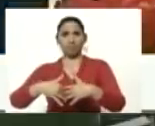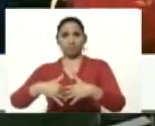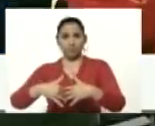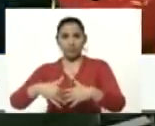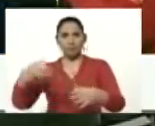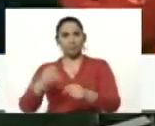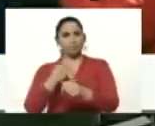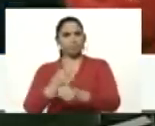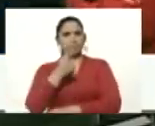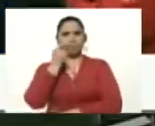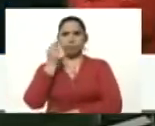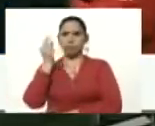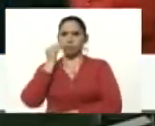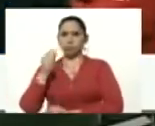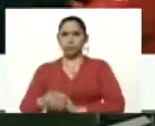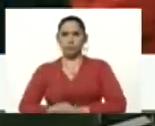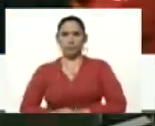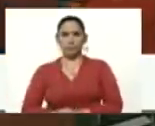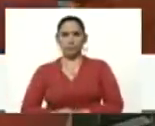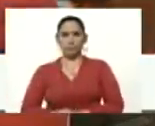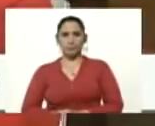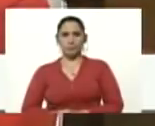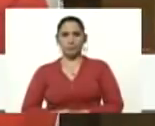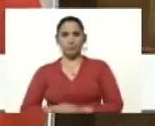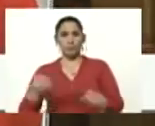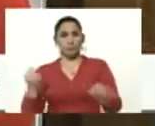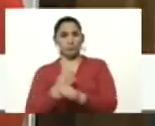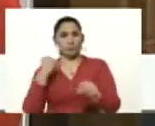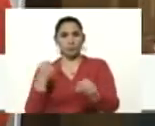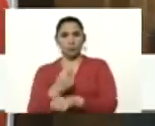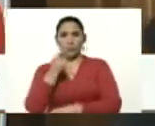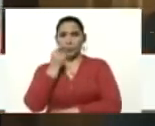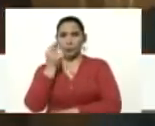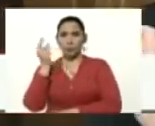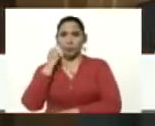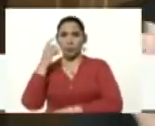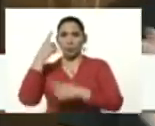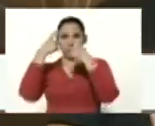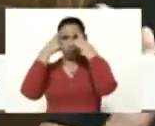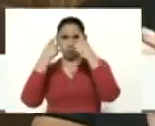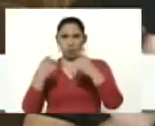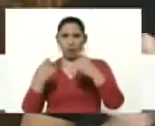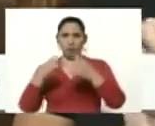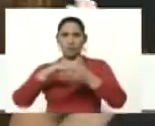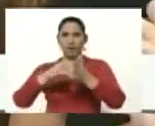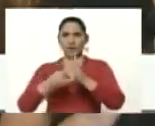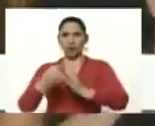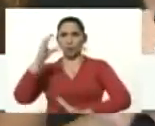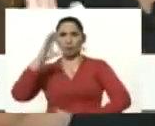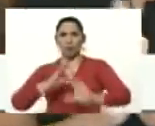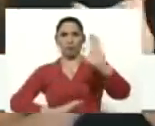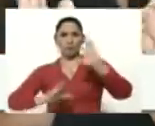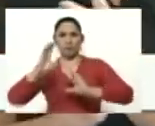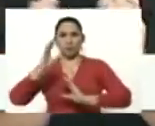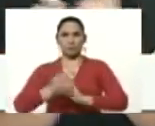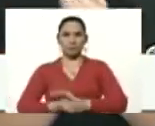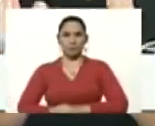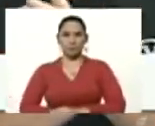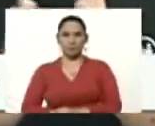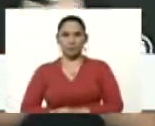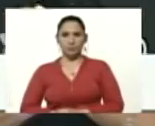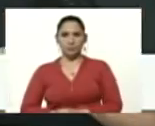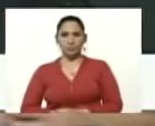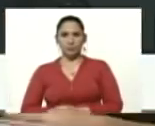Trabajadoras, trabajadores. Obreros, obreras, profesionales, técnicos, científicos.